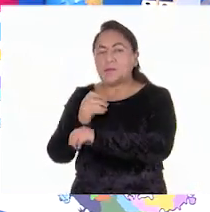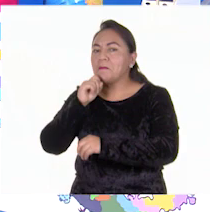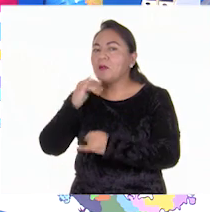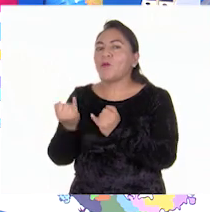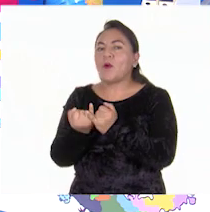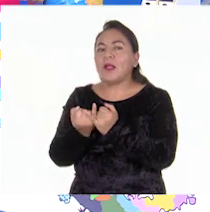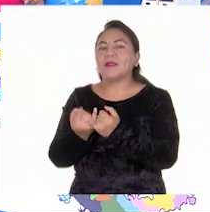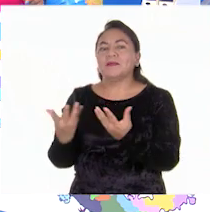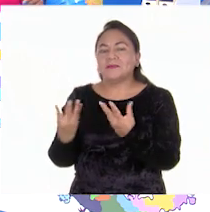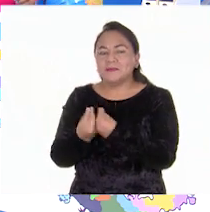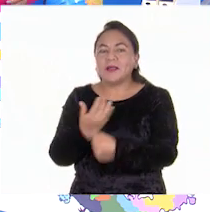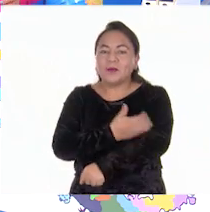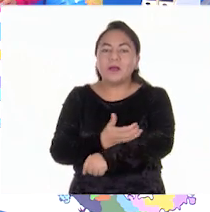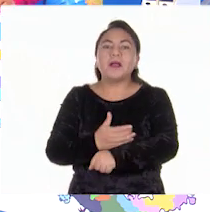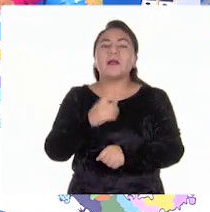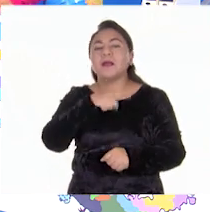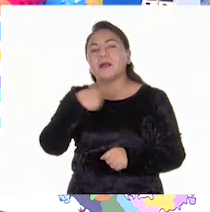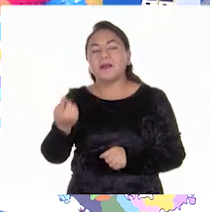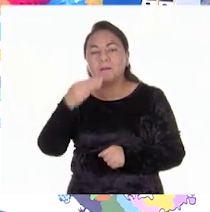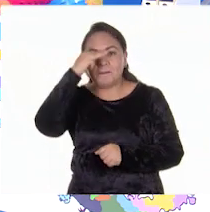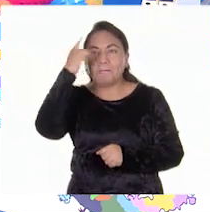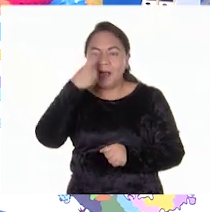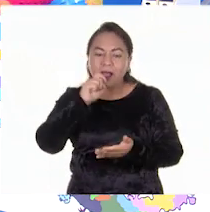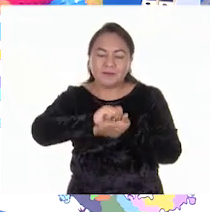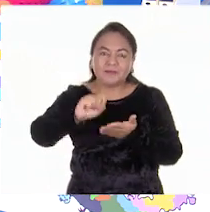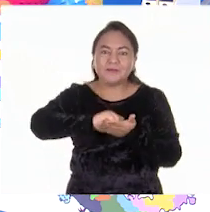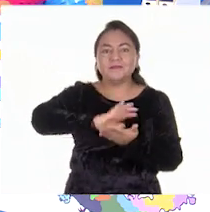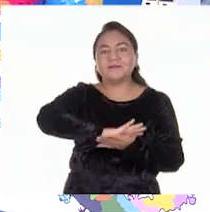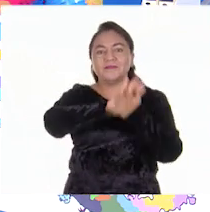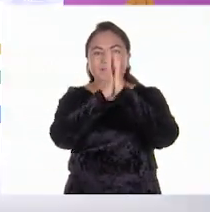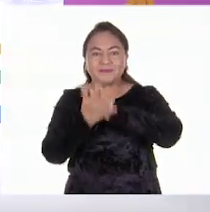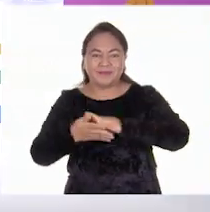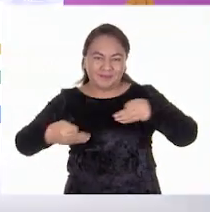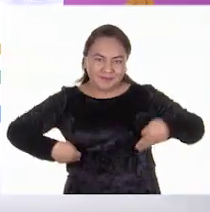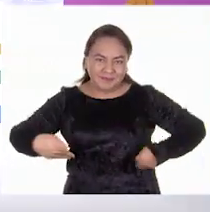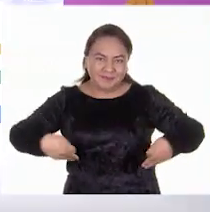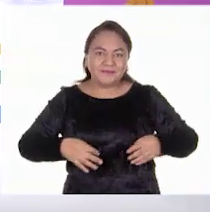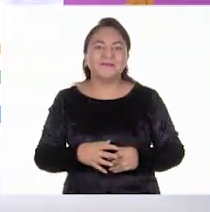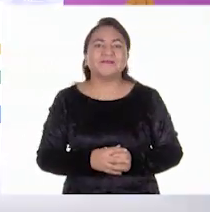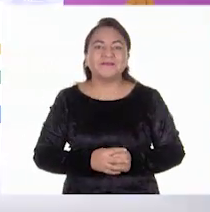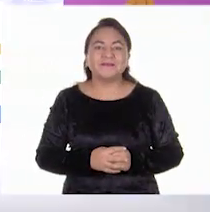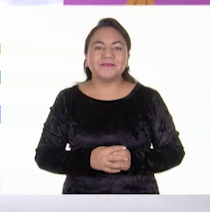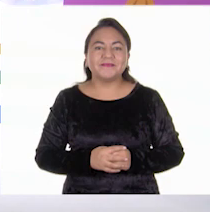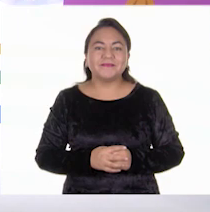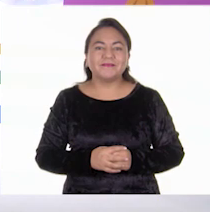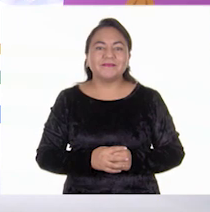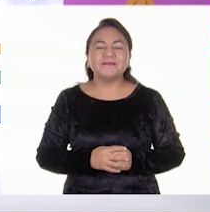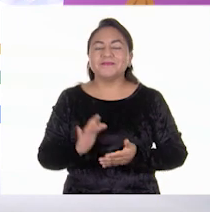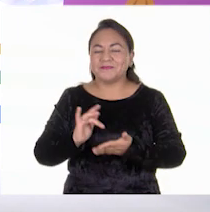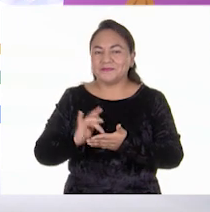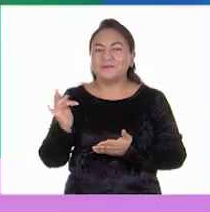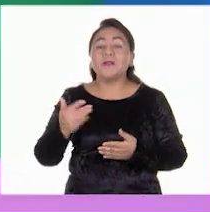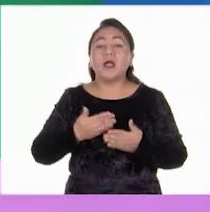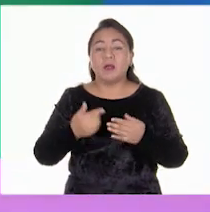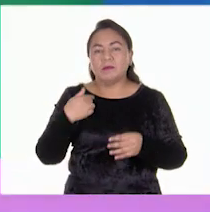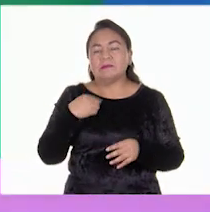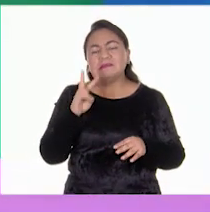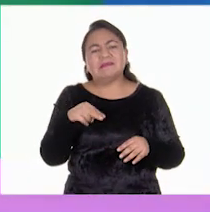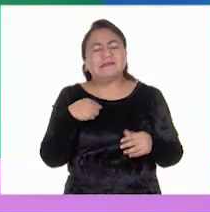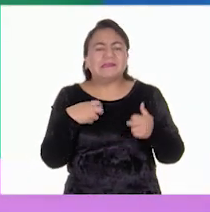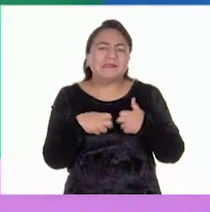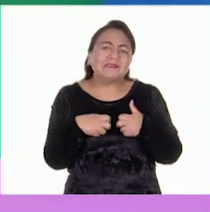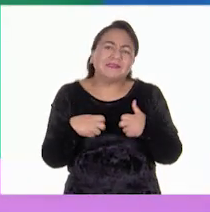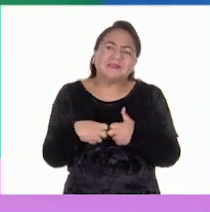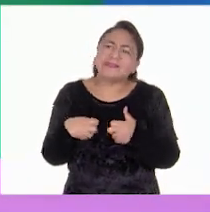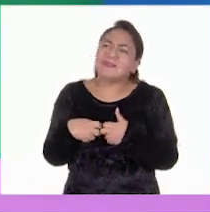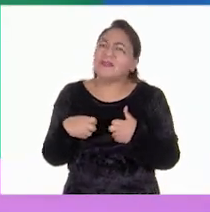y por ayudar a María en la presentación de su adaptación. Gracias, Gaby. Sí, bueno, yo ya estoy un poco menos